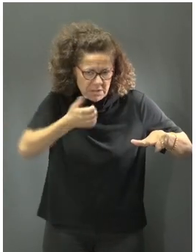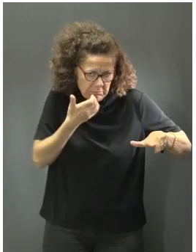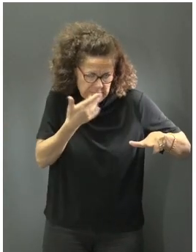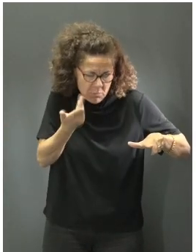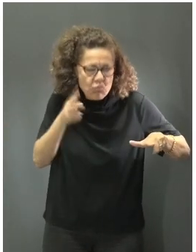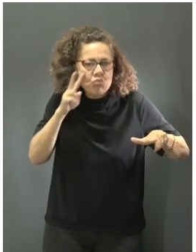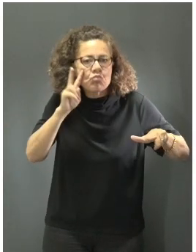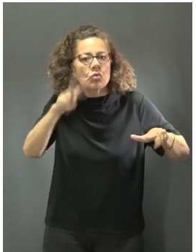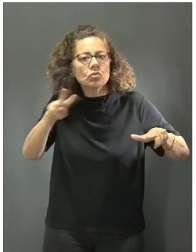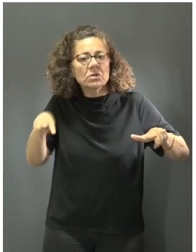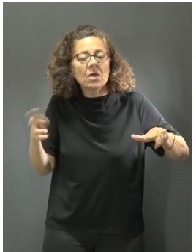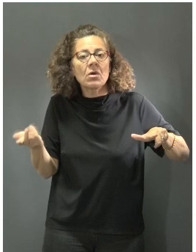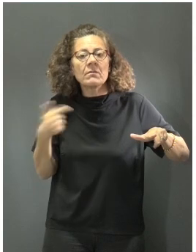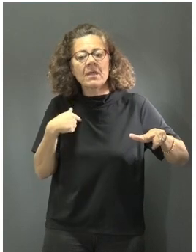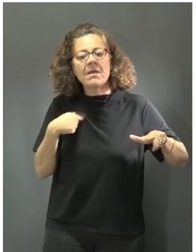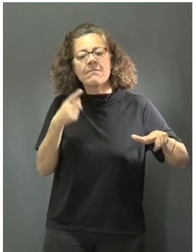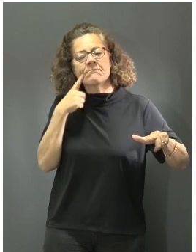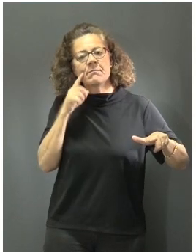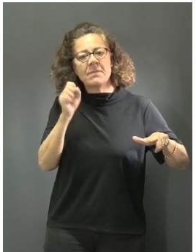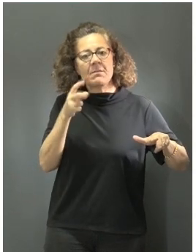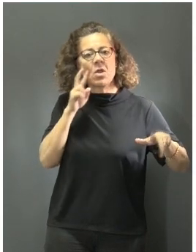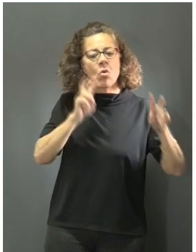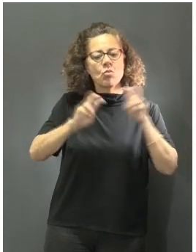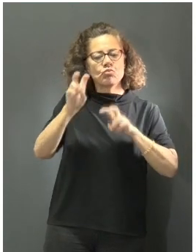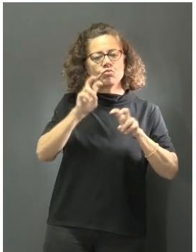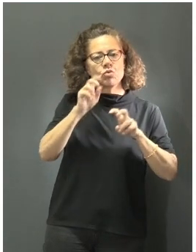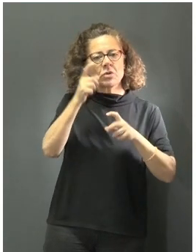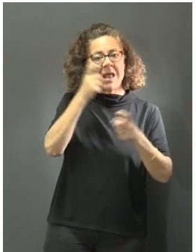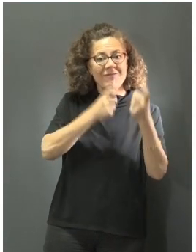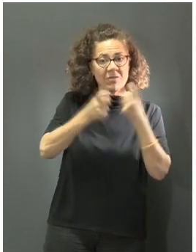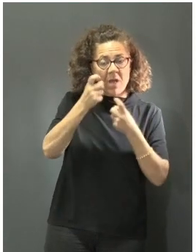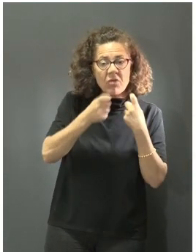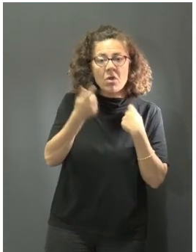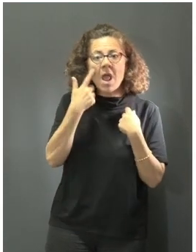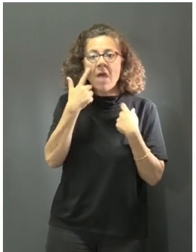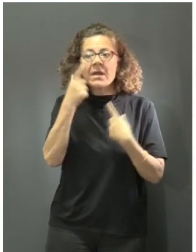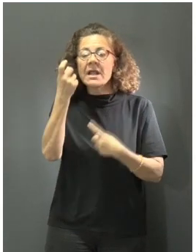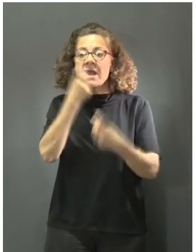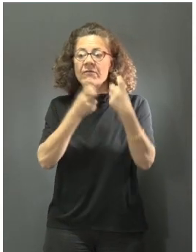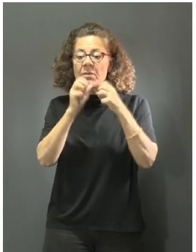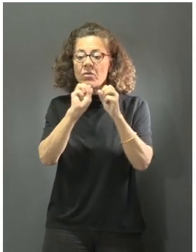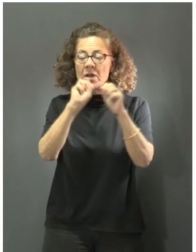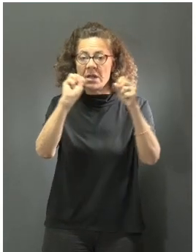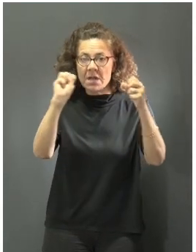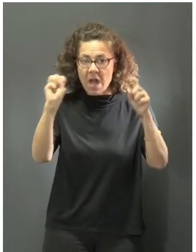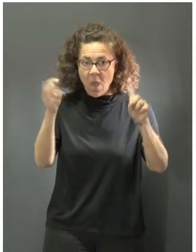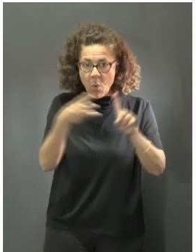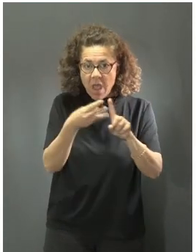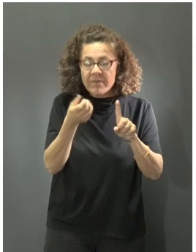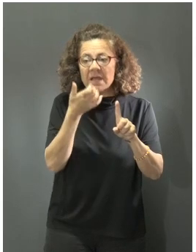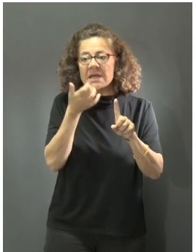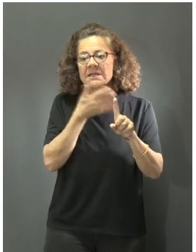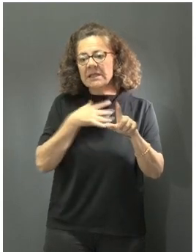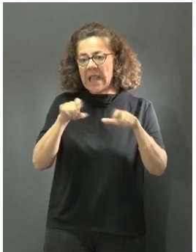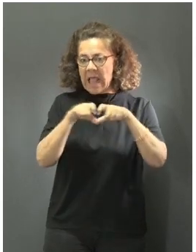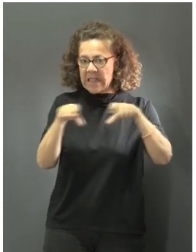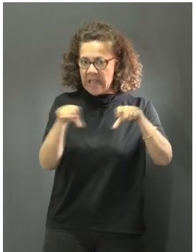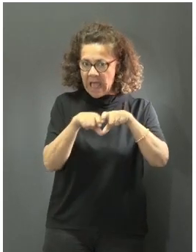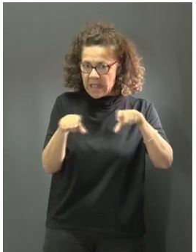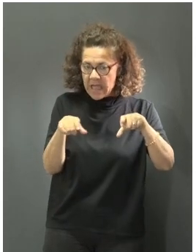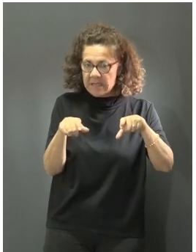museo, empieza a buscar información. Y empieza a buscar información en una web, se quiere sacar unas